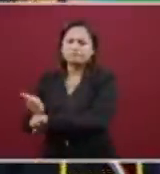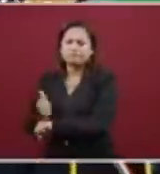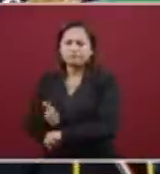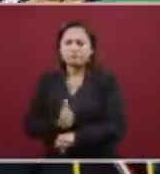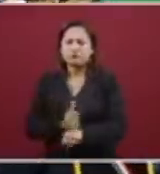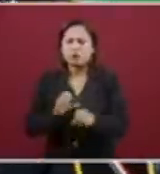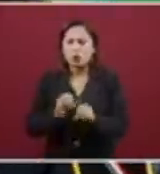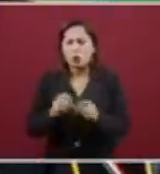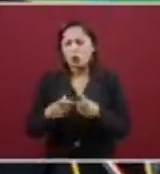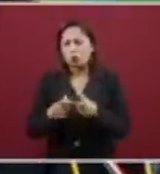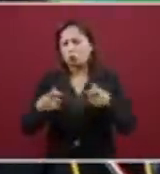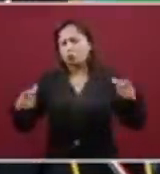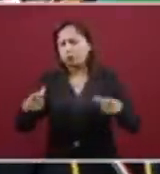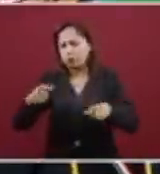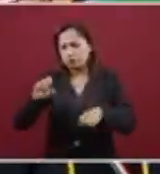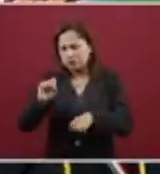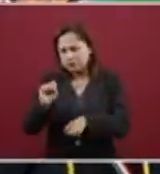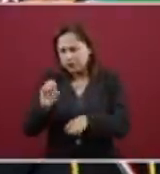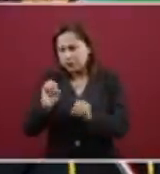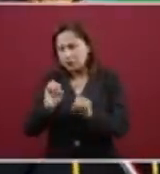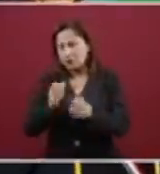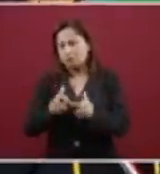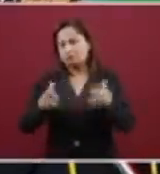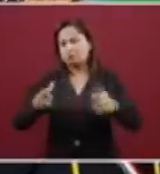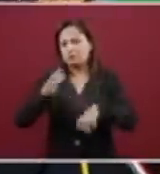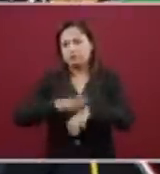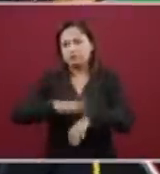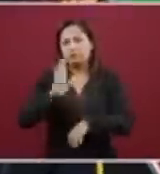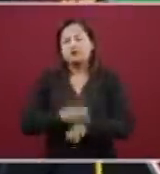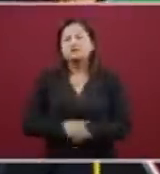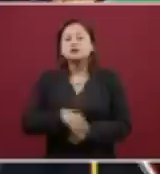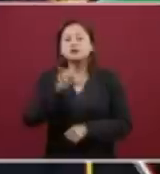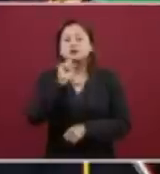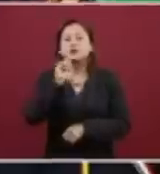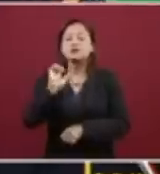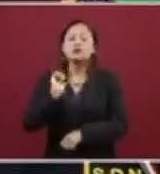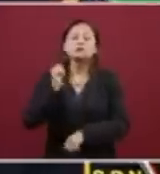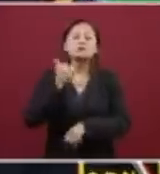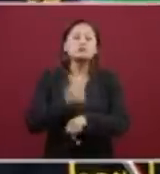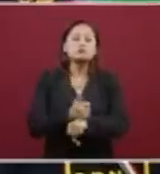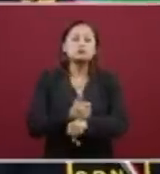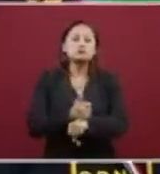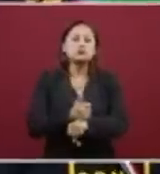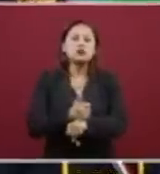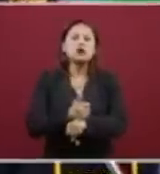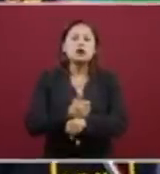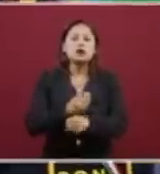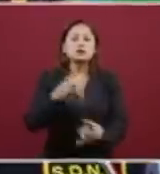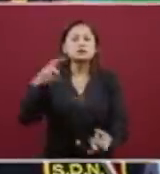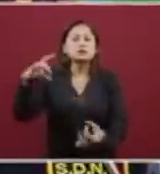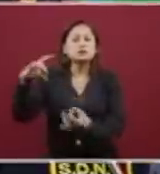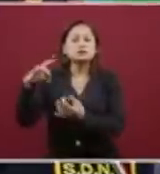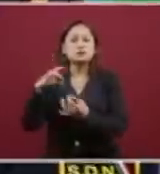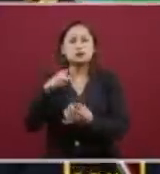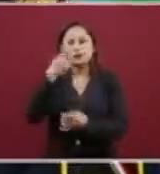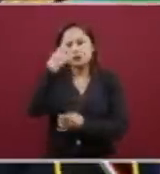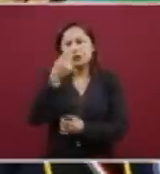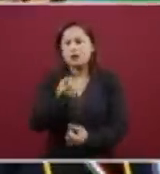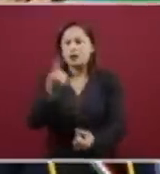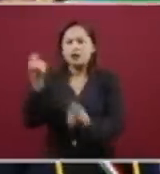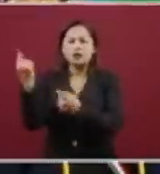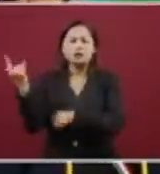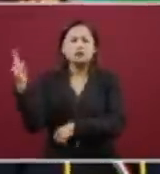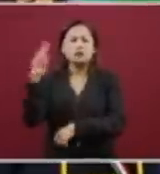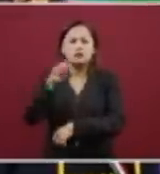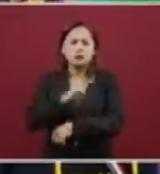posiciones de contacto tendrá también posiciones remotas para facilitar el arribo de las aerolíneas de bajo costo iniciando